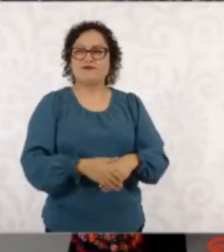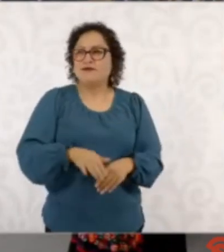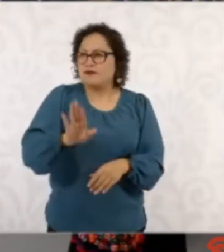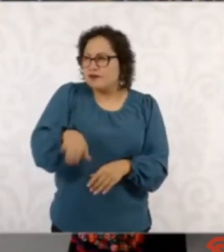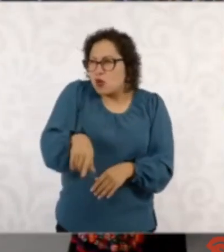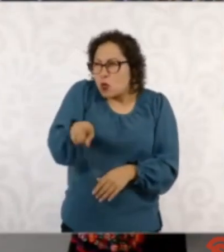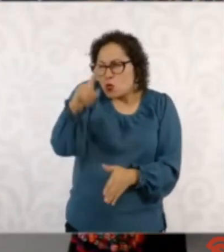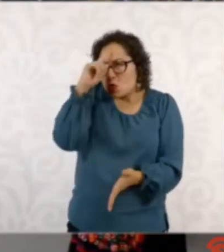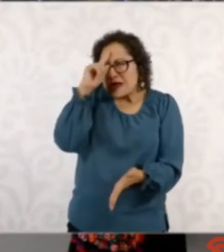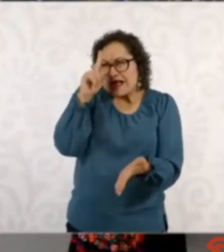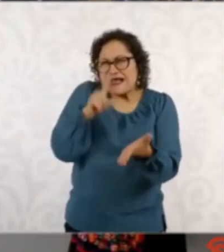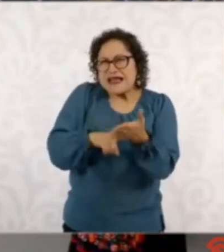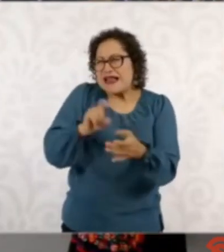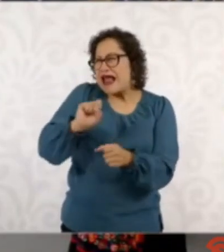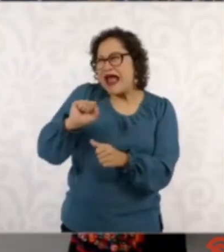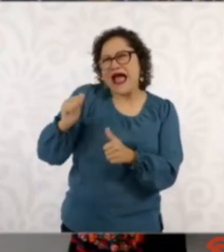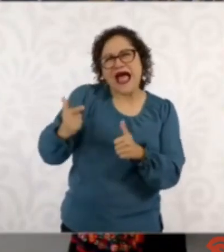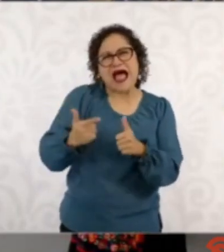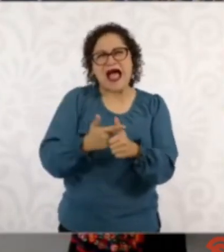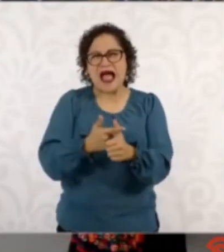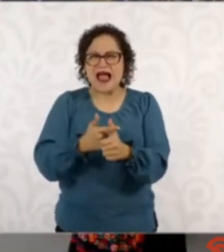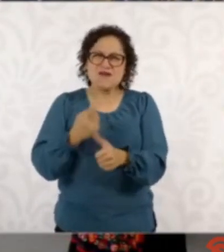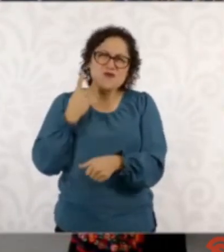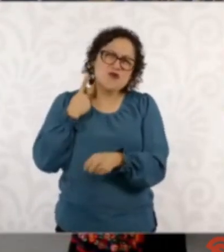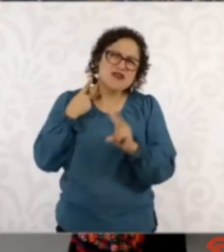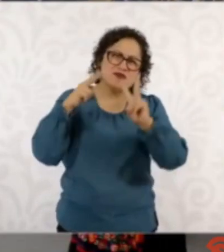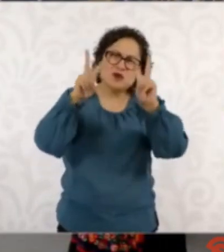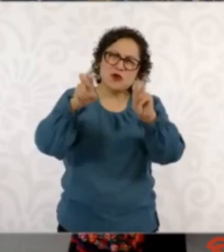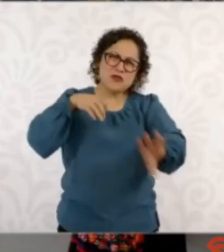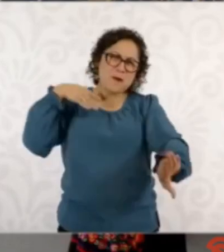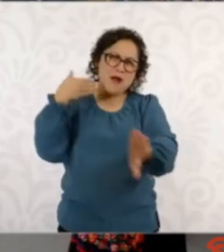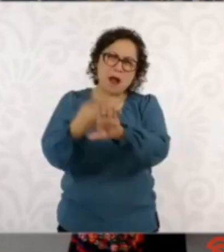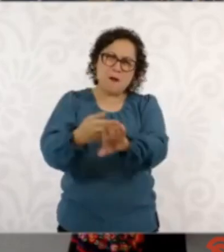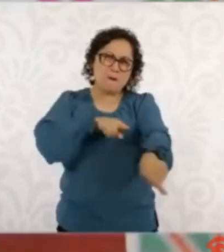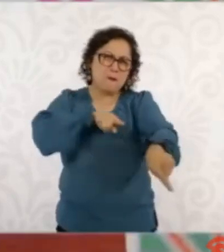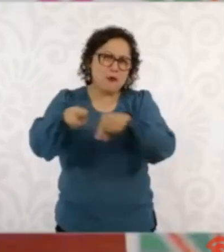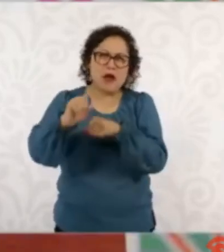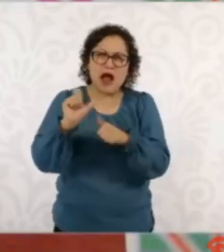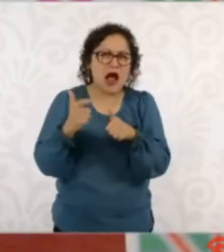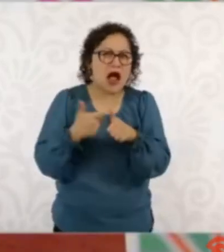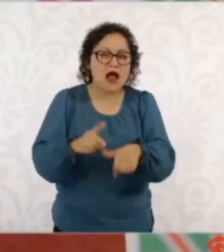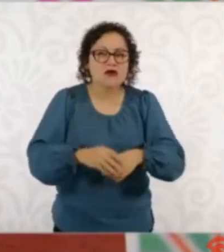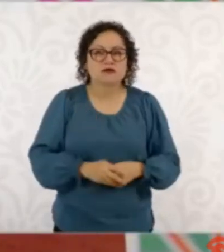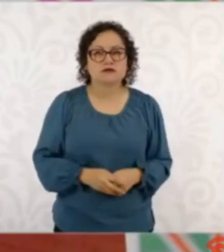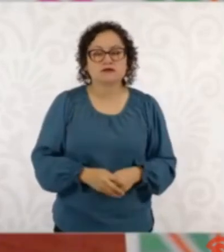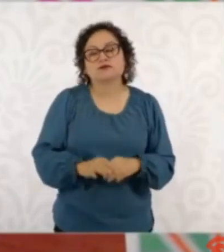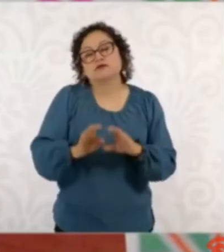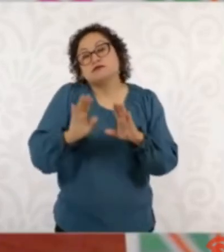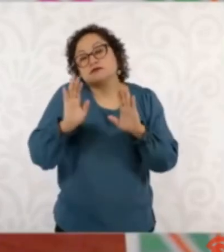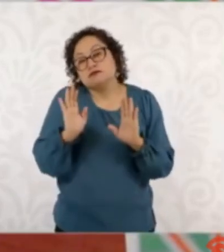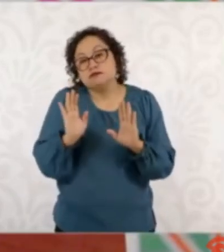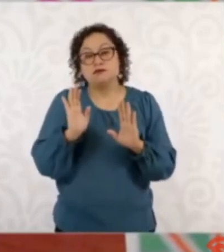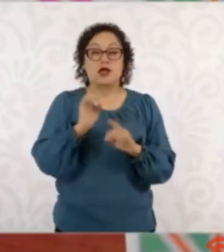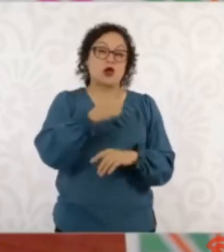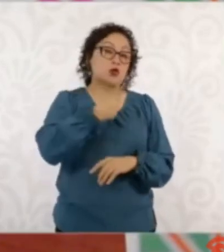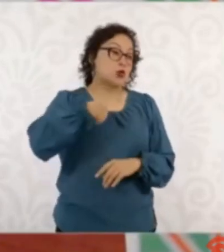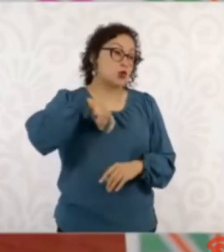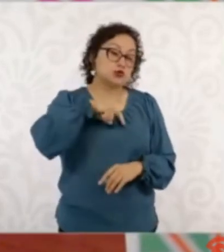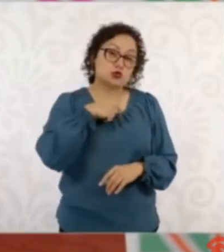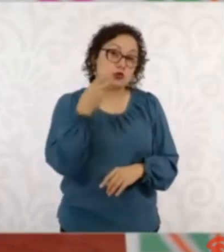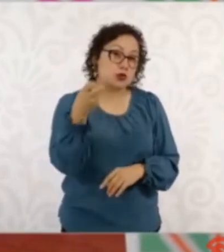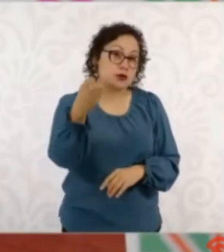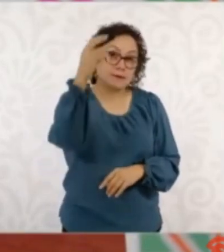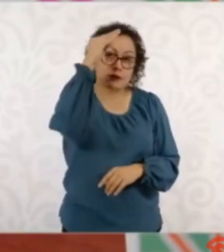para que sucedan este tipo de... Bueno, nosotros no quisiéramos pensar eso, ¿verdad? Porque no